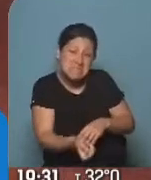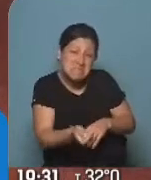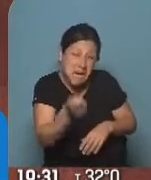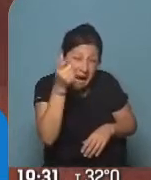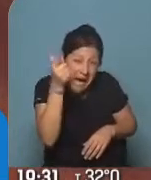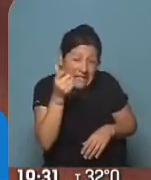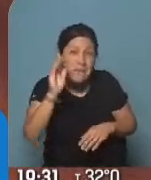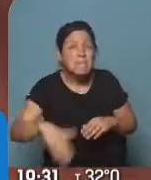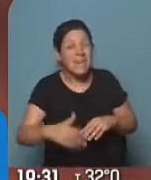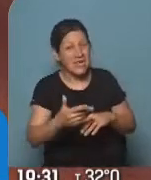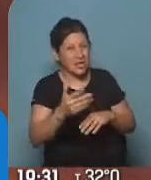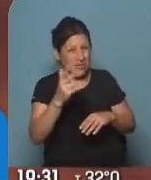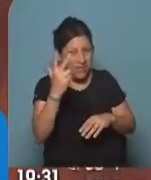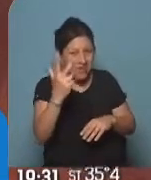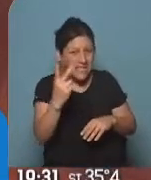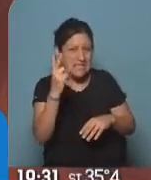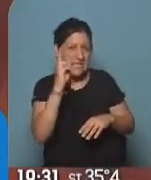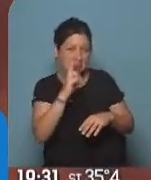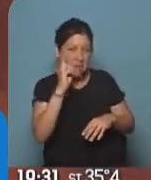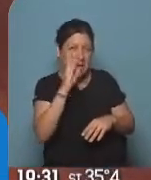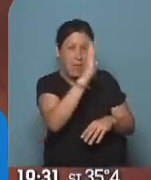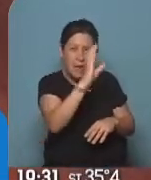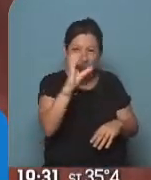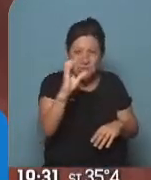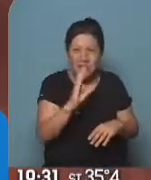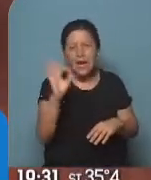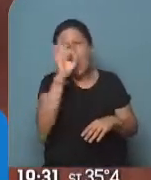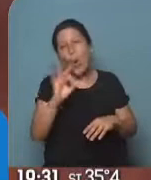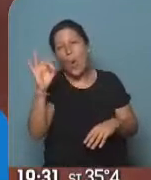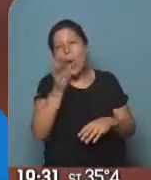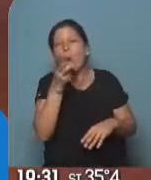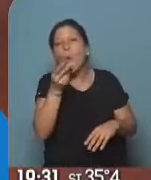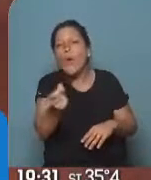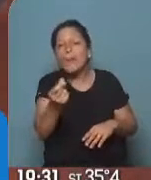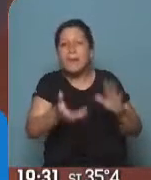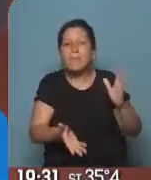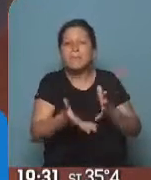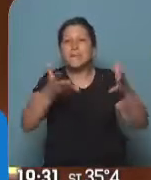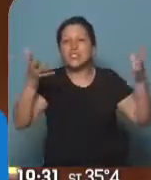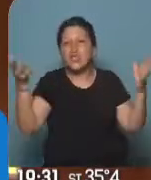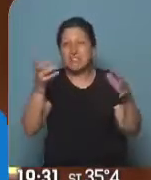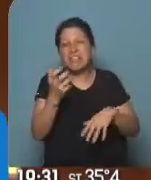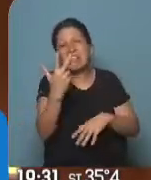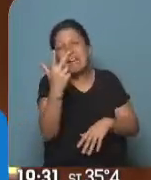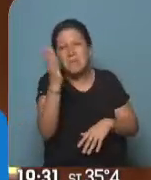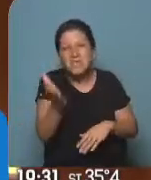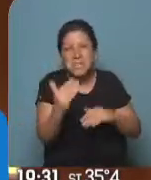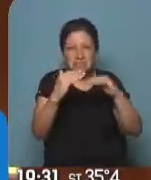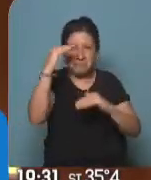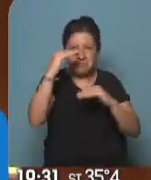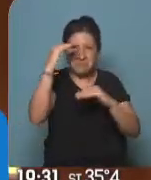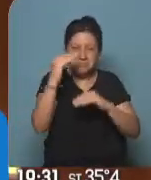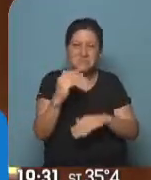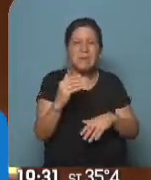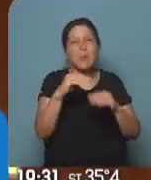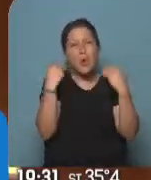realidad menos de 3, depende si miramos el de referencia del Banco Central o el mayorista, pero se va a menos del 3% del piso de la banda, o 3%. En promedio tuvo